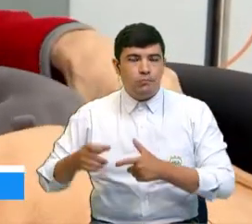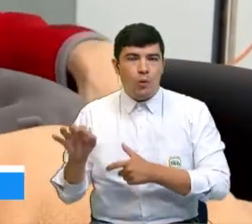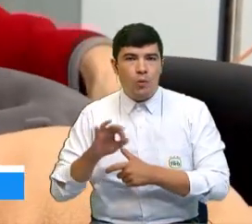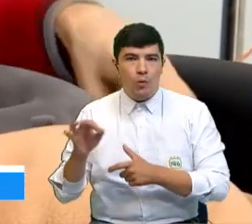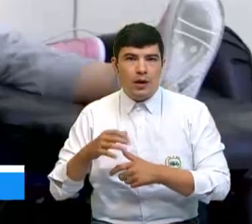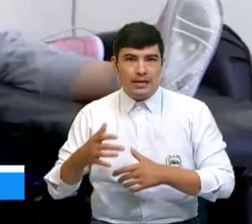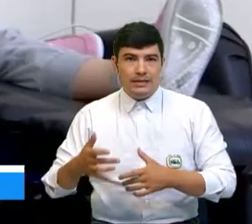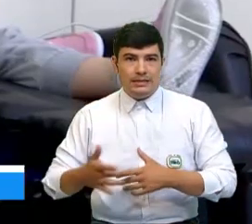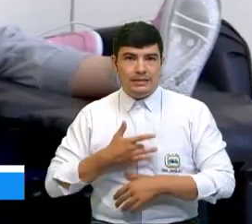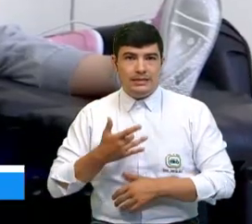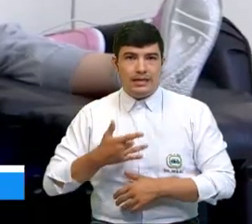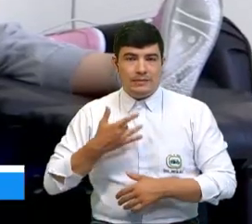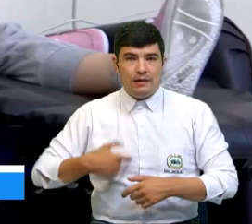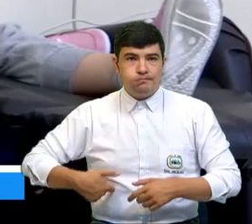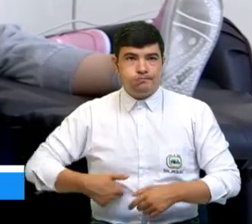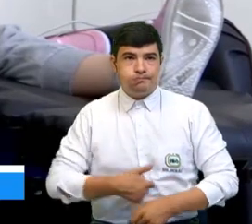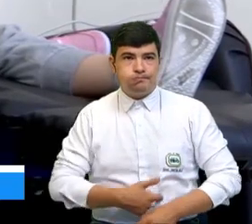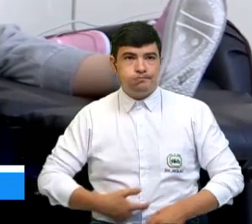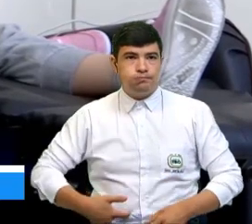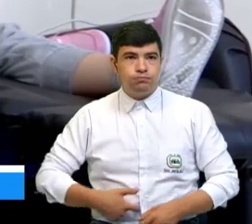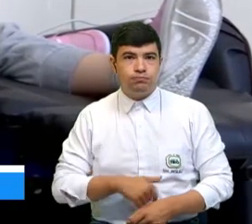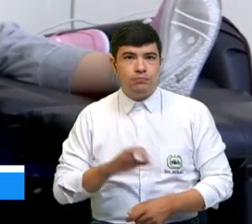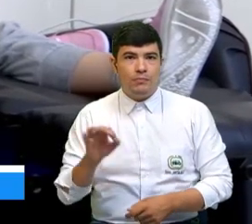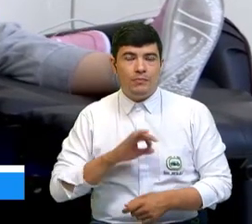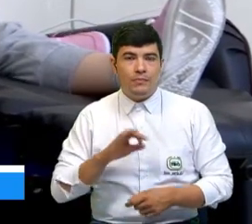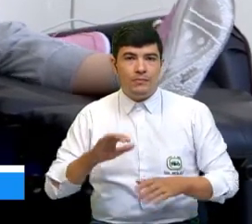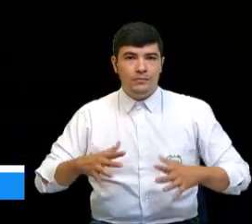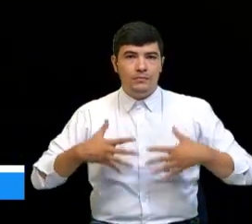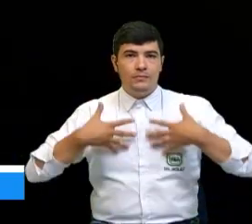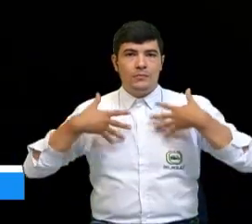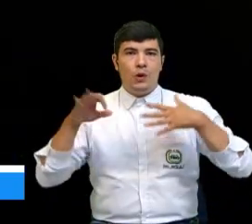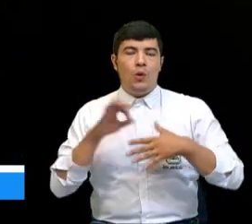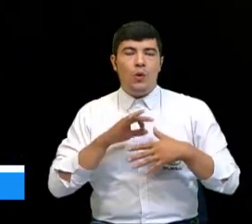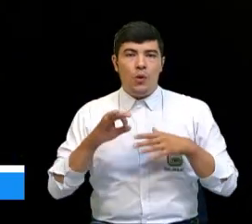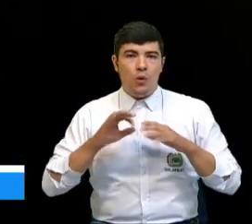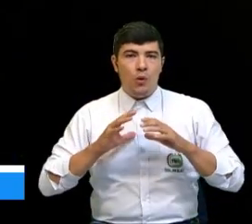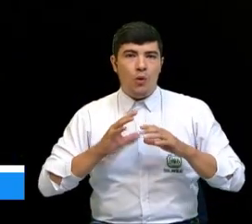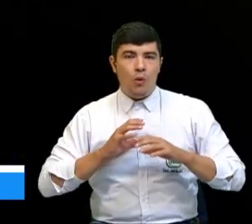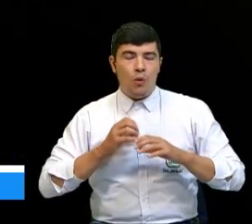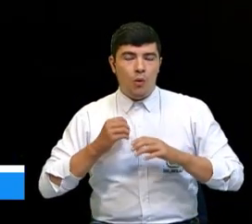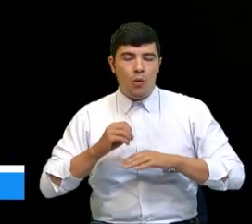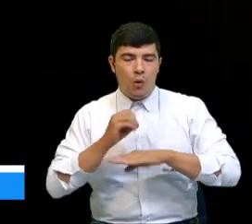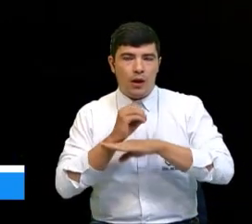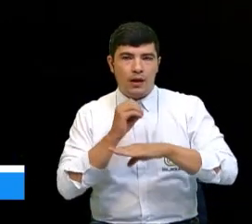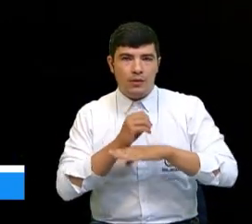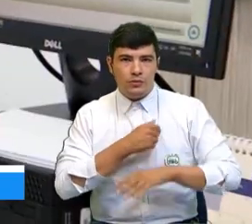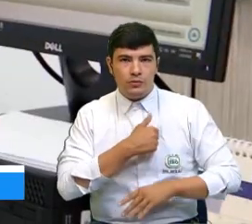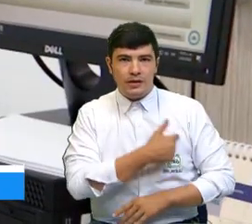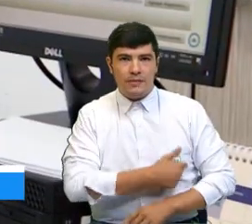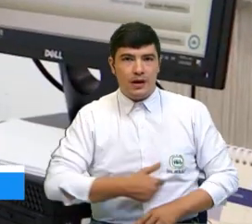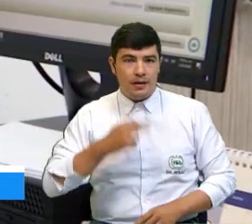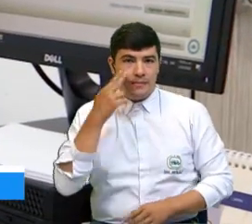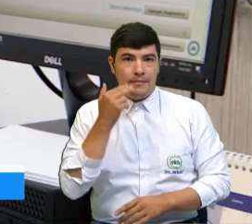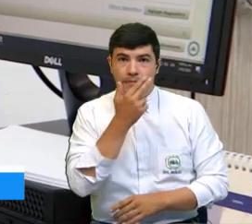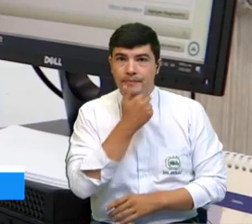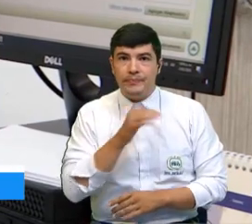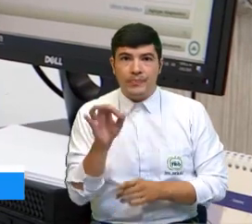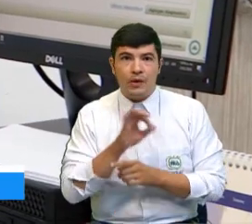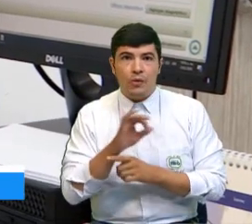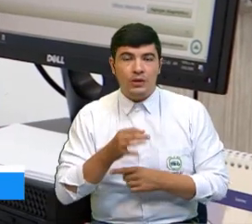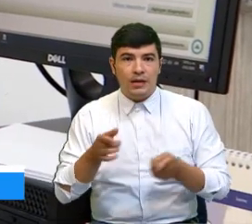en el sistema digestivo respiratorio y en los órganos de mama y próstata por tal razón los expertos recomiendan a la comunidad